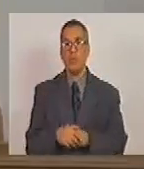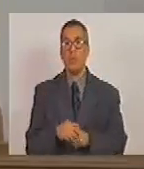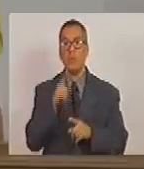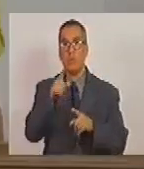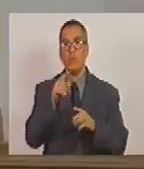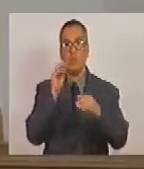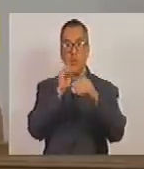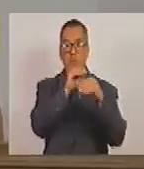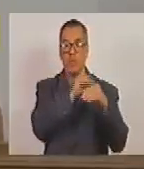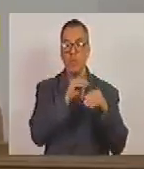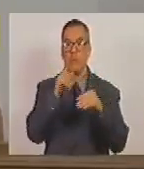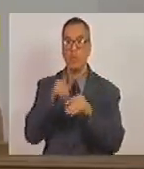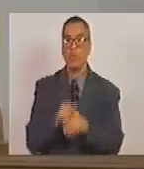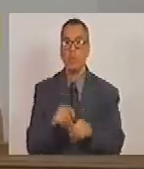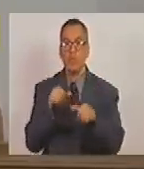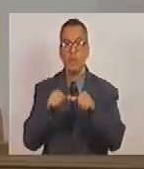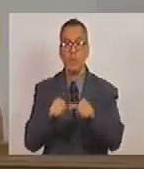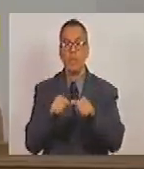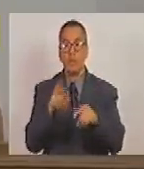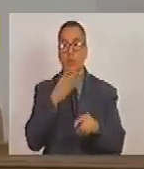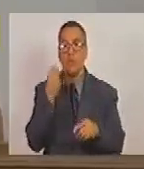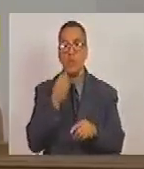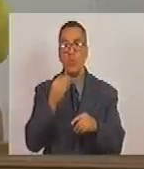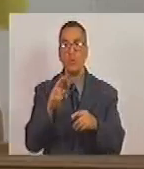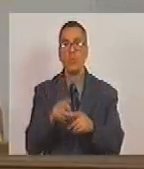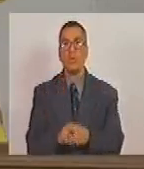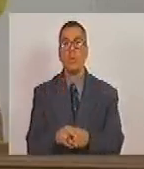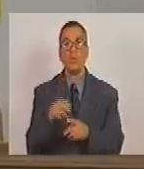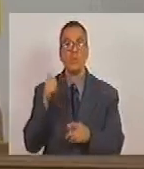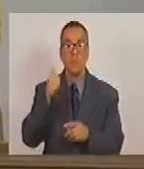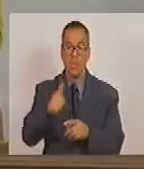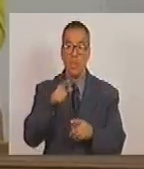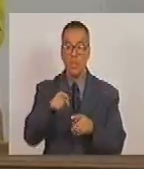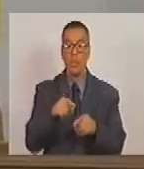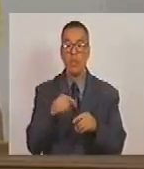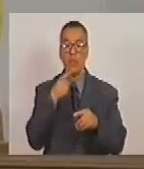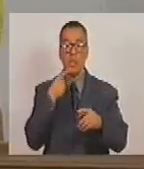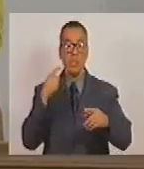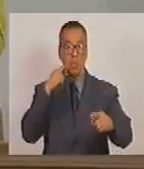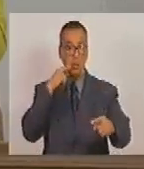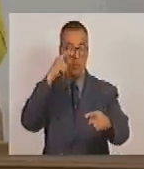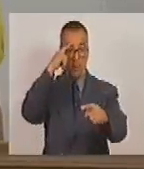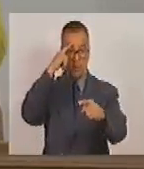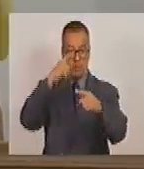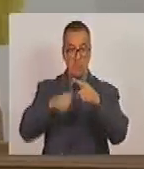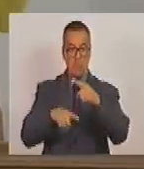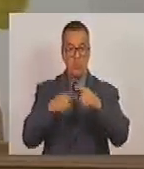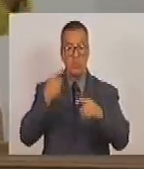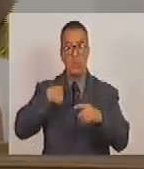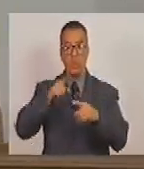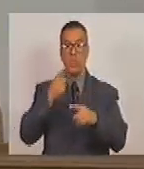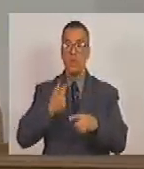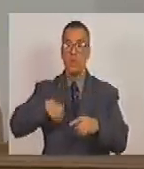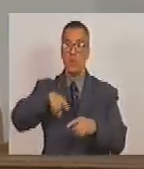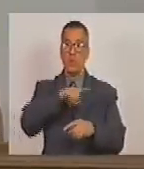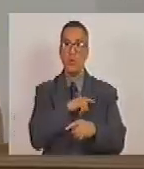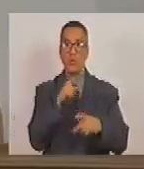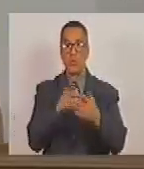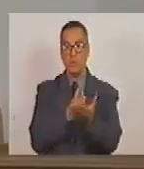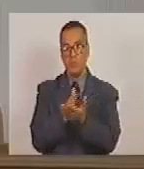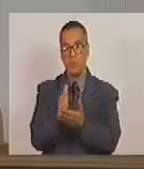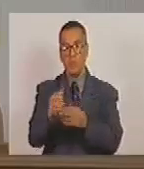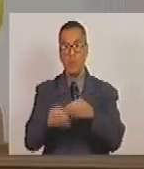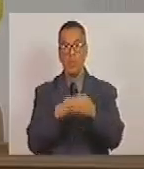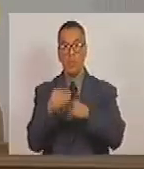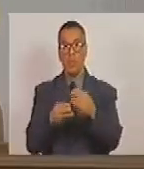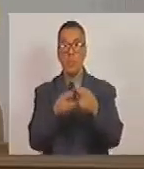la convocatoria permanente a la juventud venezolana. Ahora son los grandes retos los que nos corresponden a nosotros y a nosotras seguir